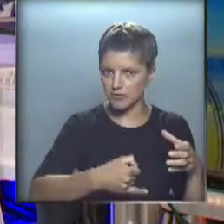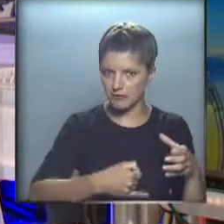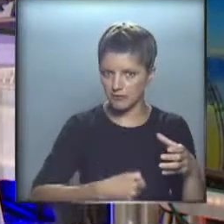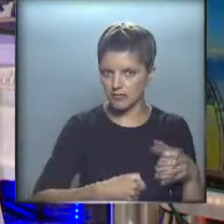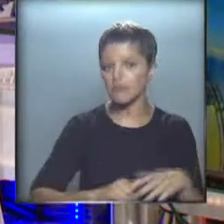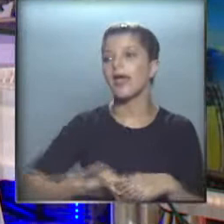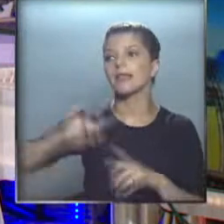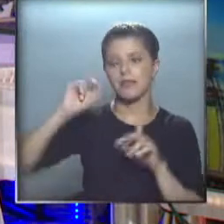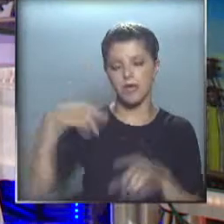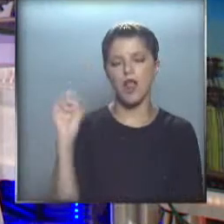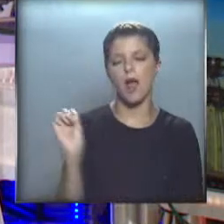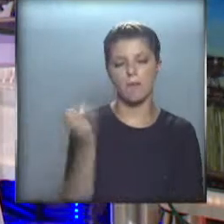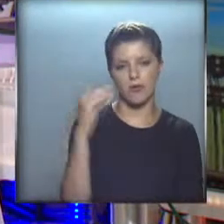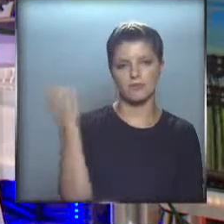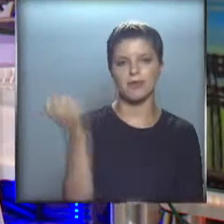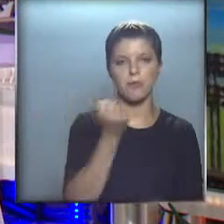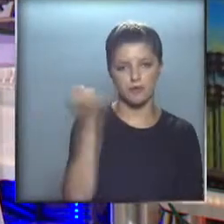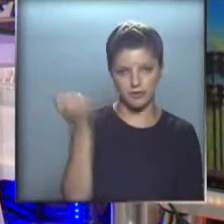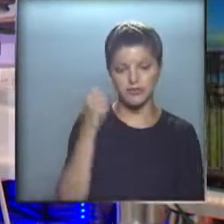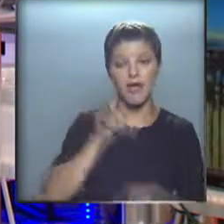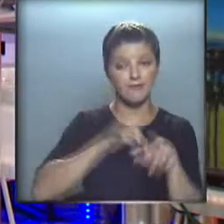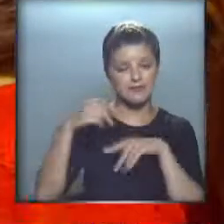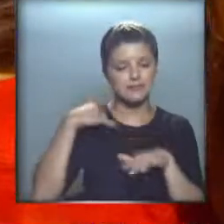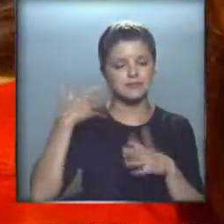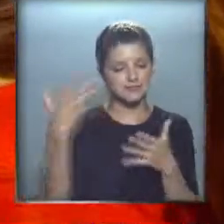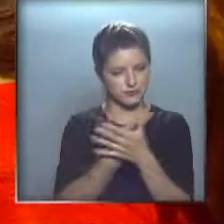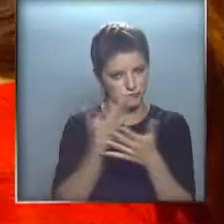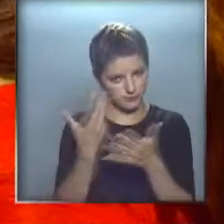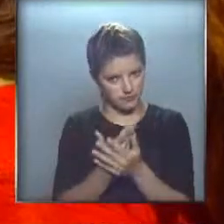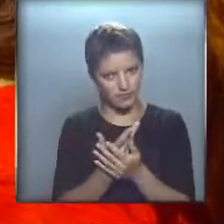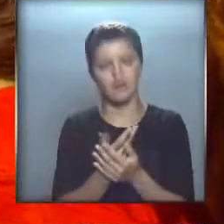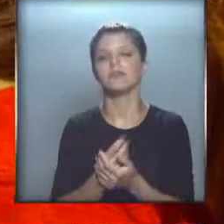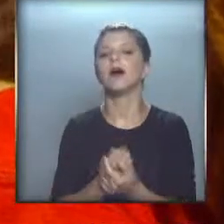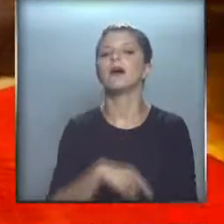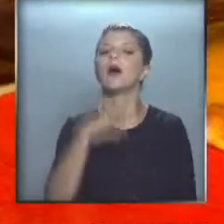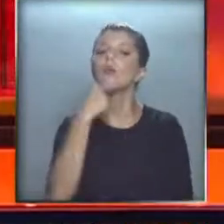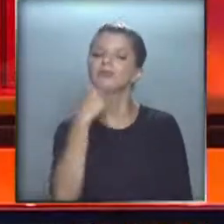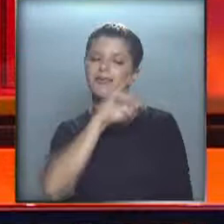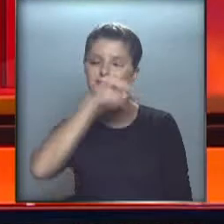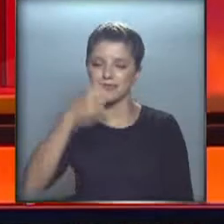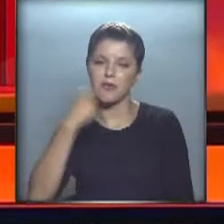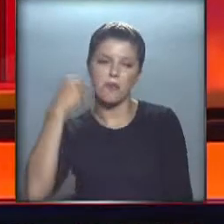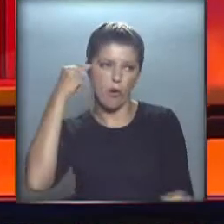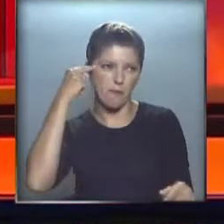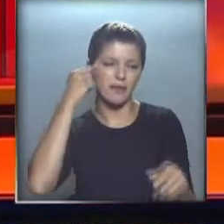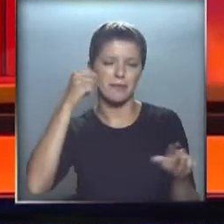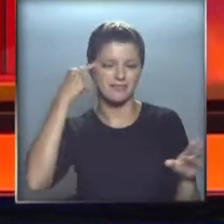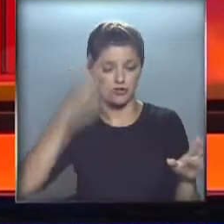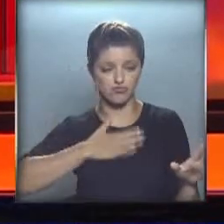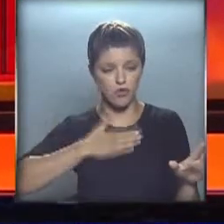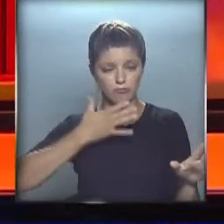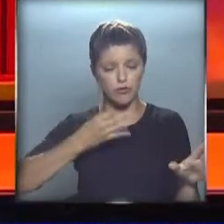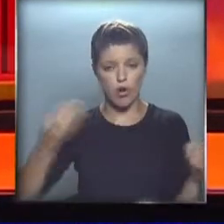marca un montón también. Sí. Es, por momentos es cruel, y lo ¿no? que termina pasando es que lejos de... ser más vos y hacerte cargo,